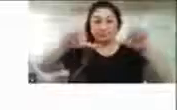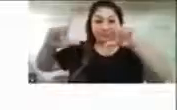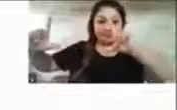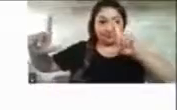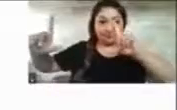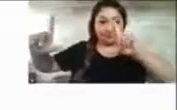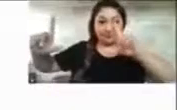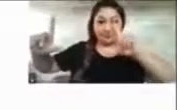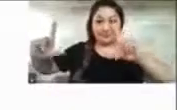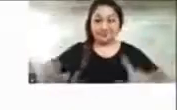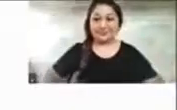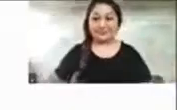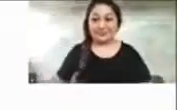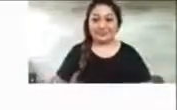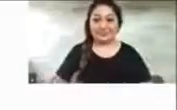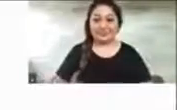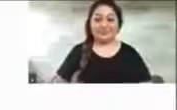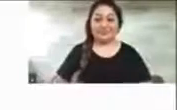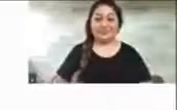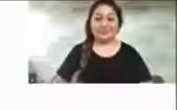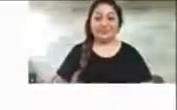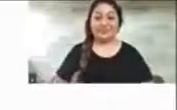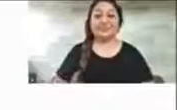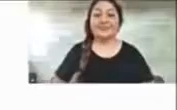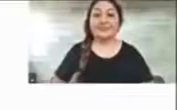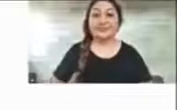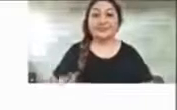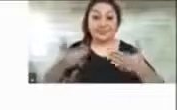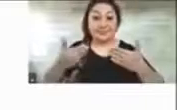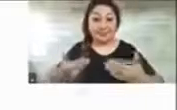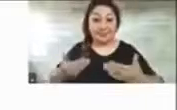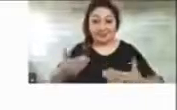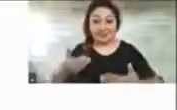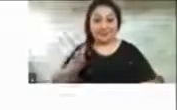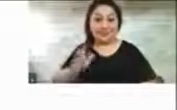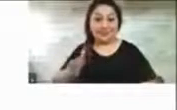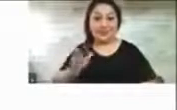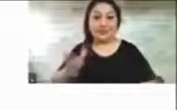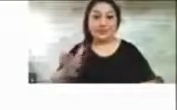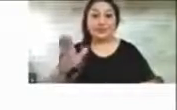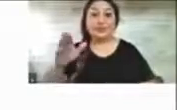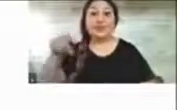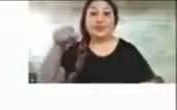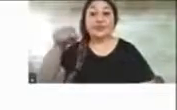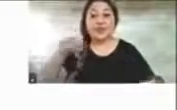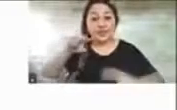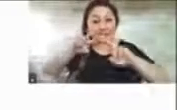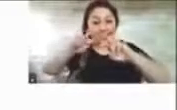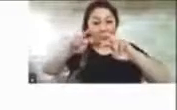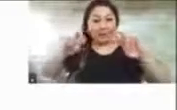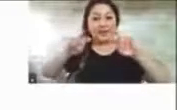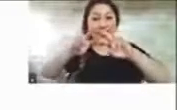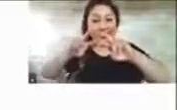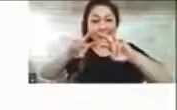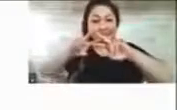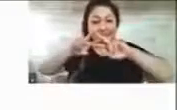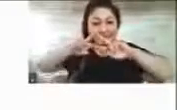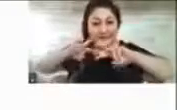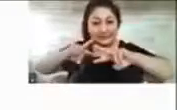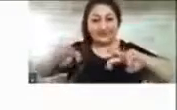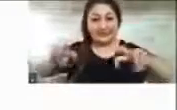Ahí sí. Ahora sí. Entonces, continuando, este análisis de análisis lo que muestra es